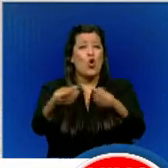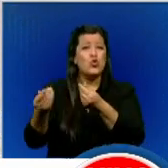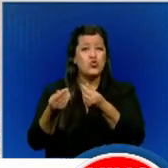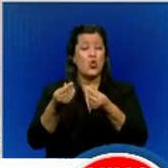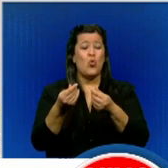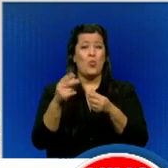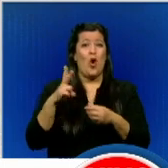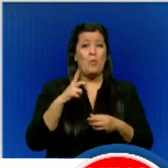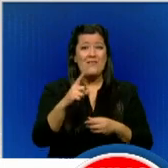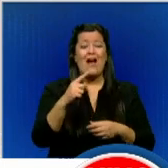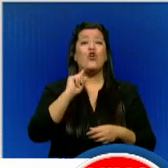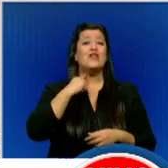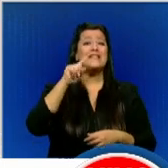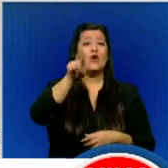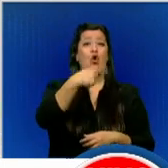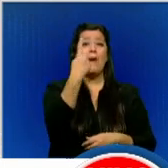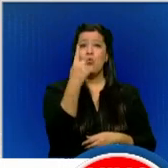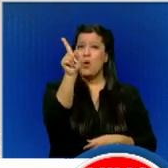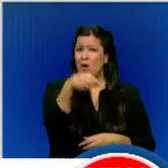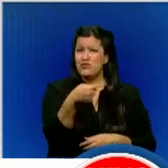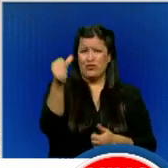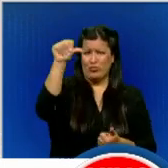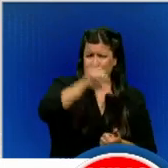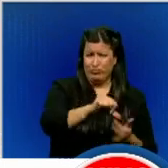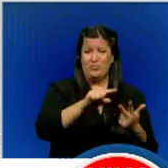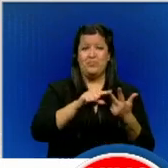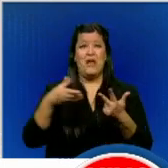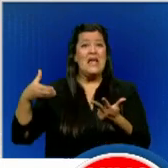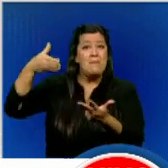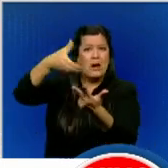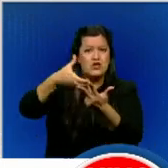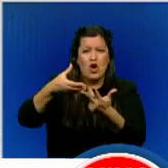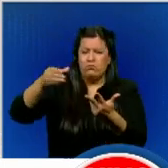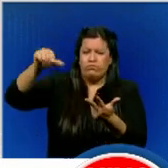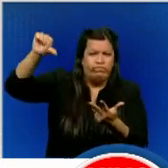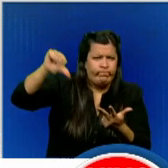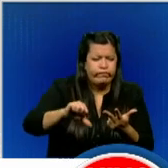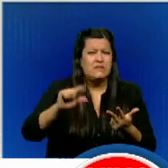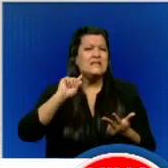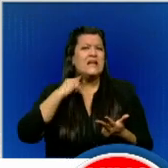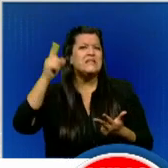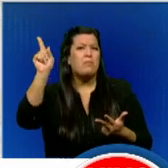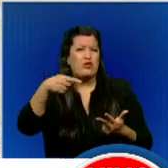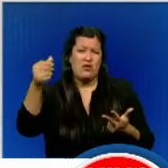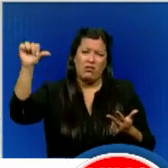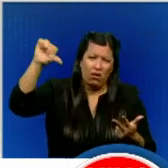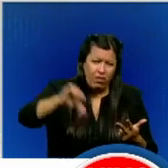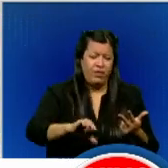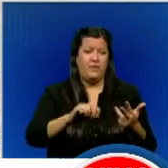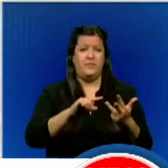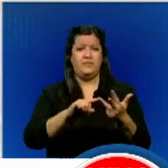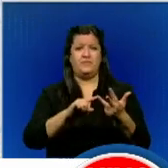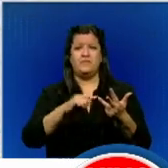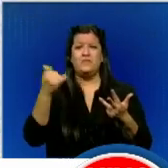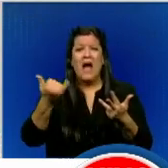13,1 por ciento una calle de la inversión del 13 por ciento hay